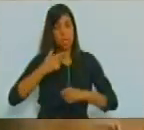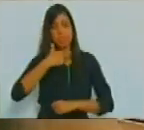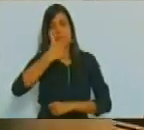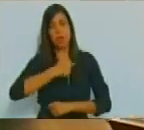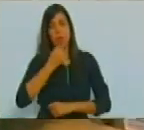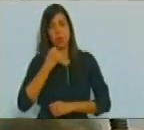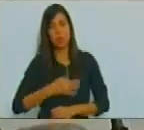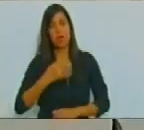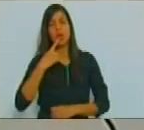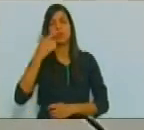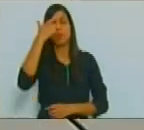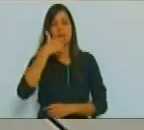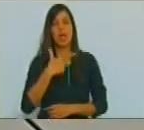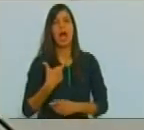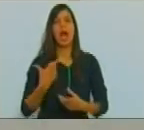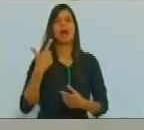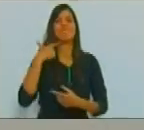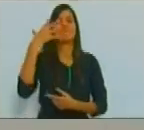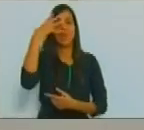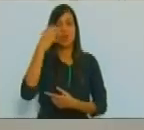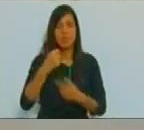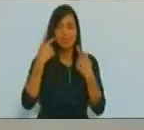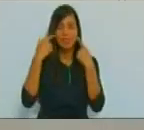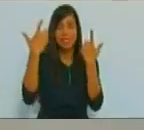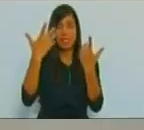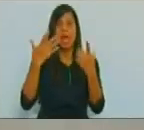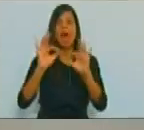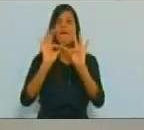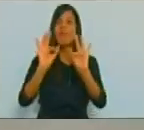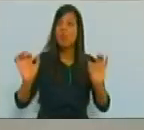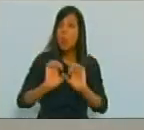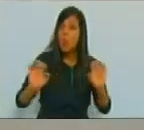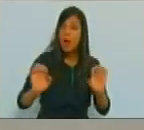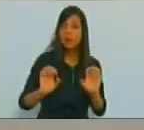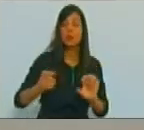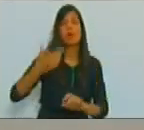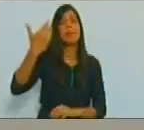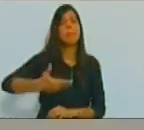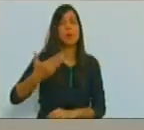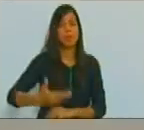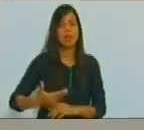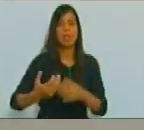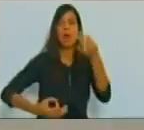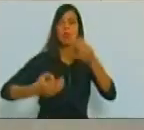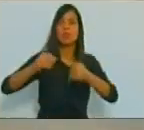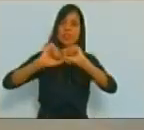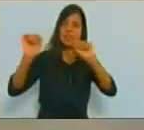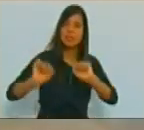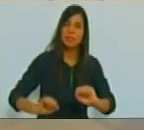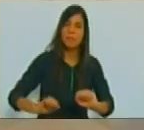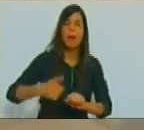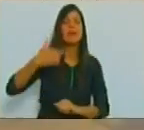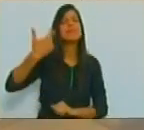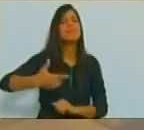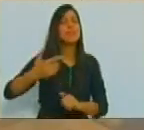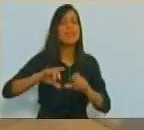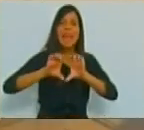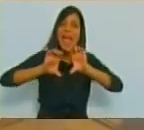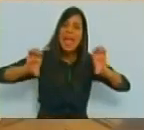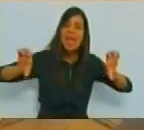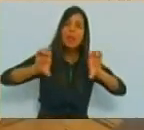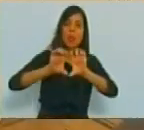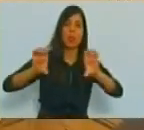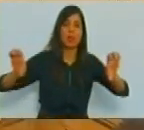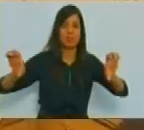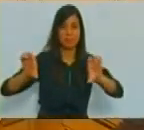eso habló del carácter eminentemente pedagógico que debe tener el ordenamiento jurídico el otro aspecto